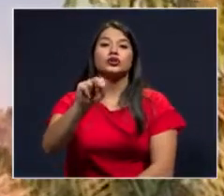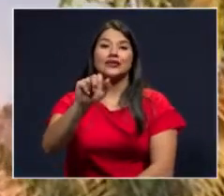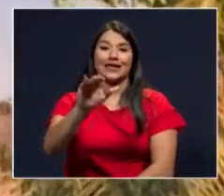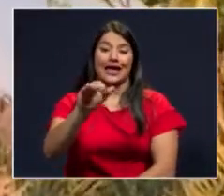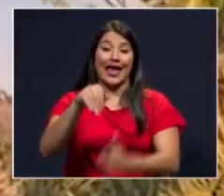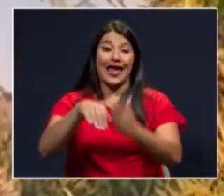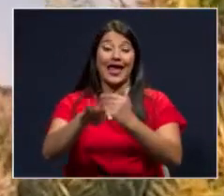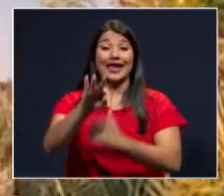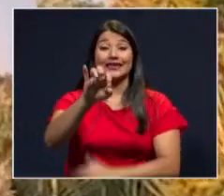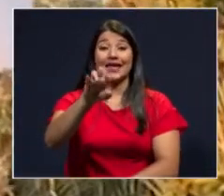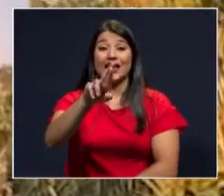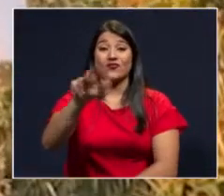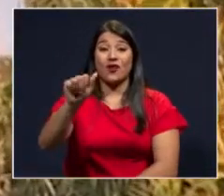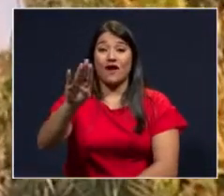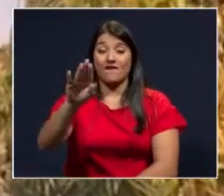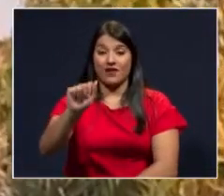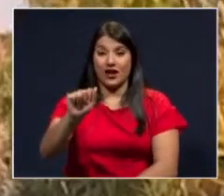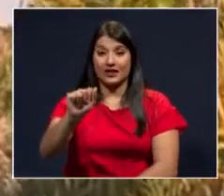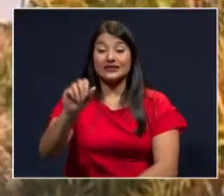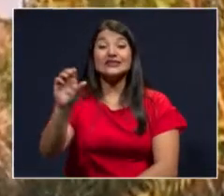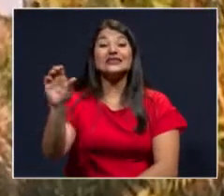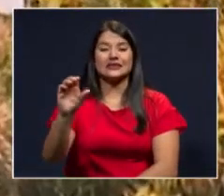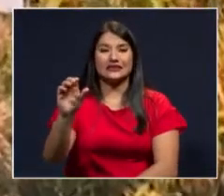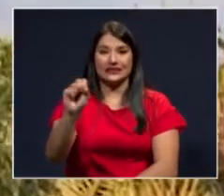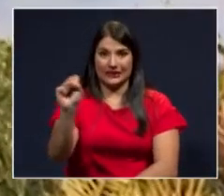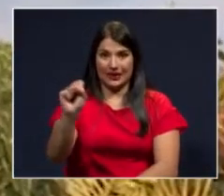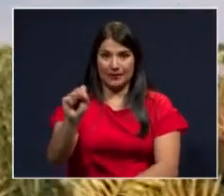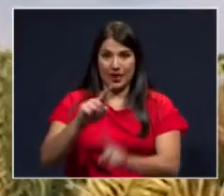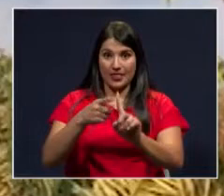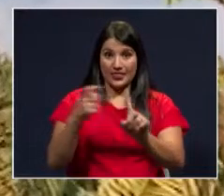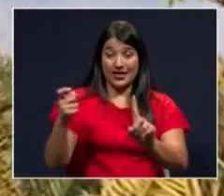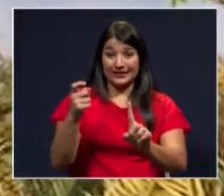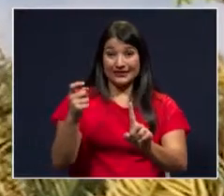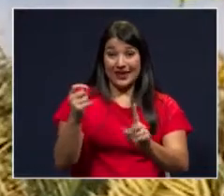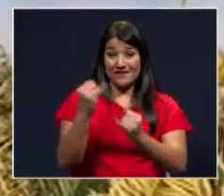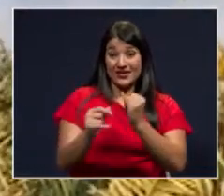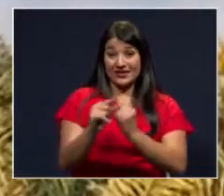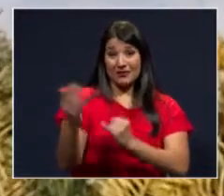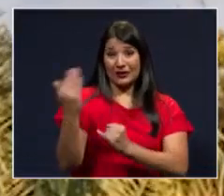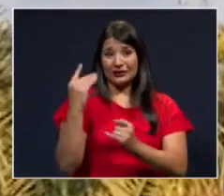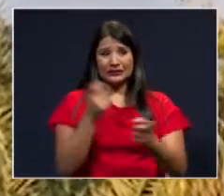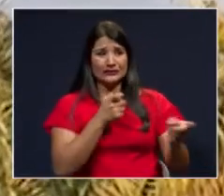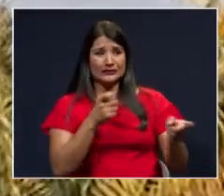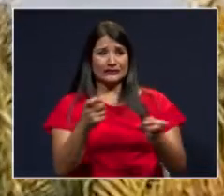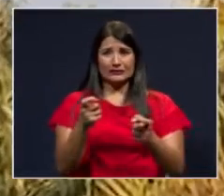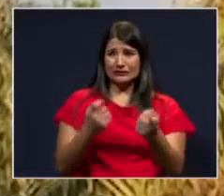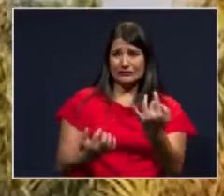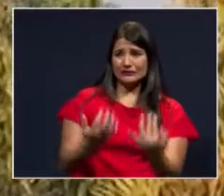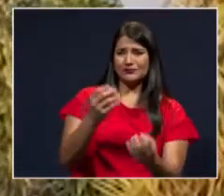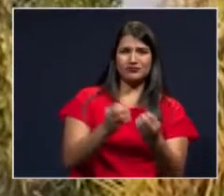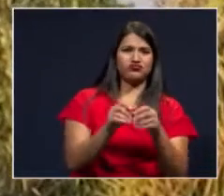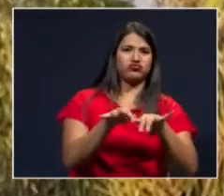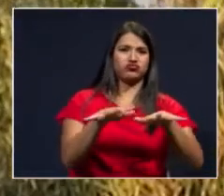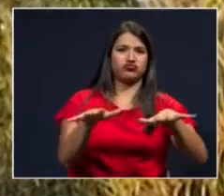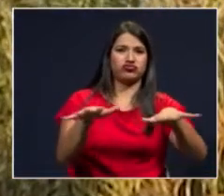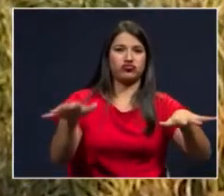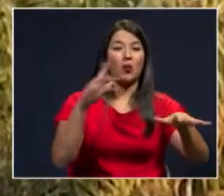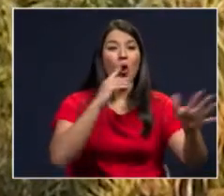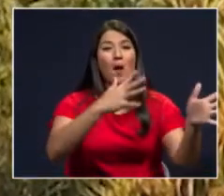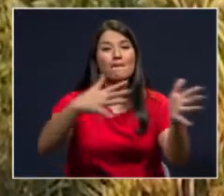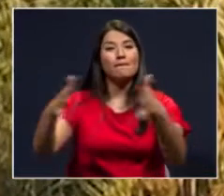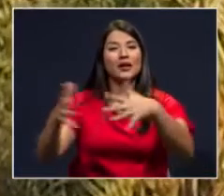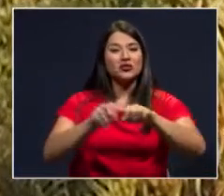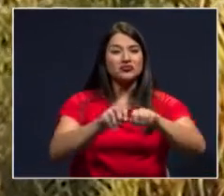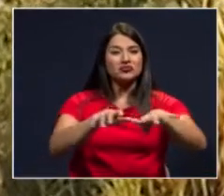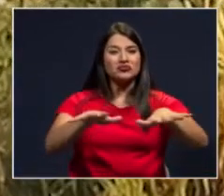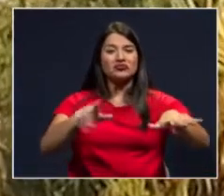Basierpe. Desde el fin de semana anterior mantienen lucha contra las llamas que se propagaron muy rápido por todo el humedal. Los bomberos esperan que